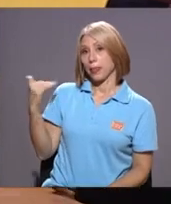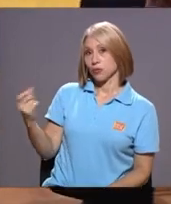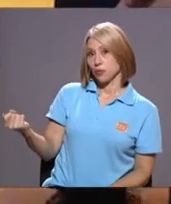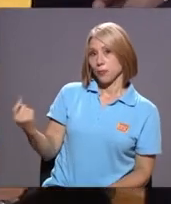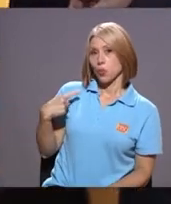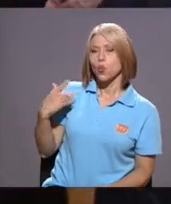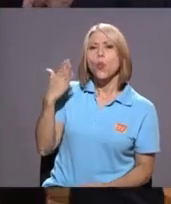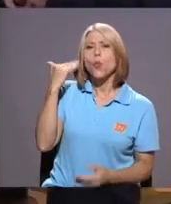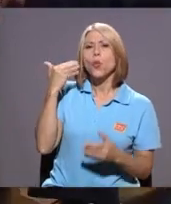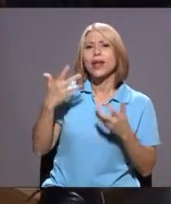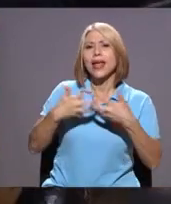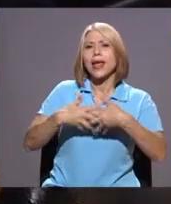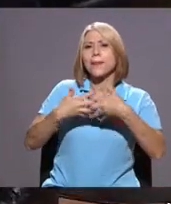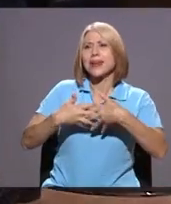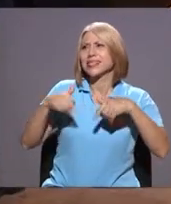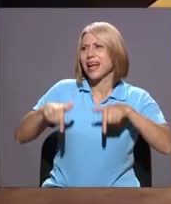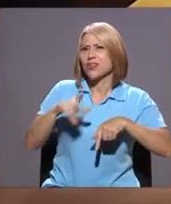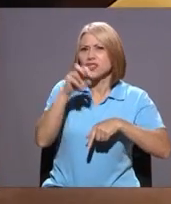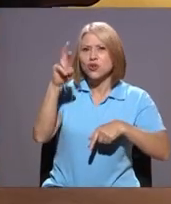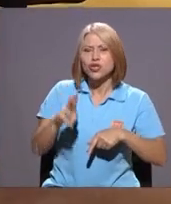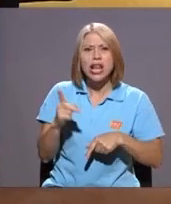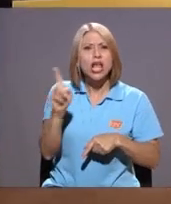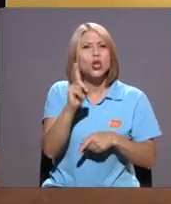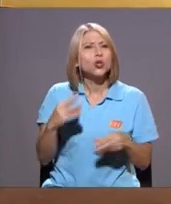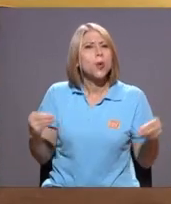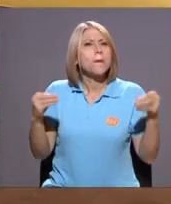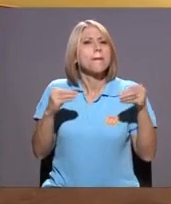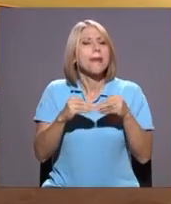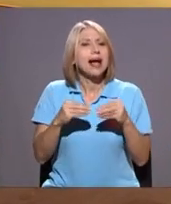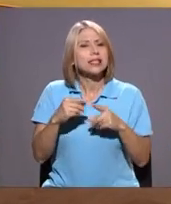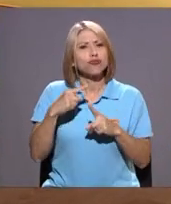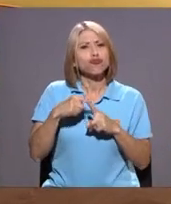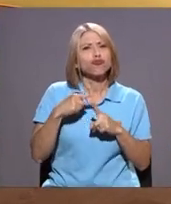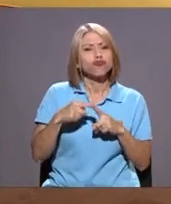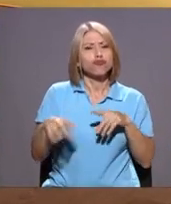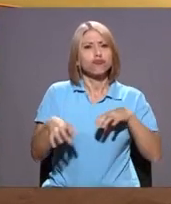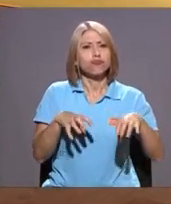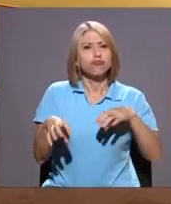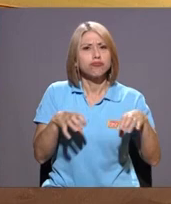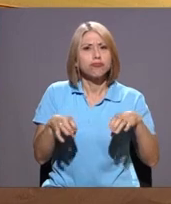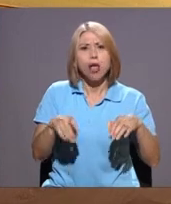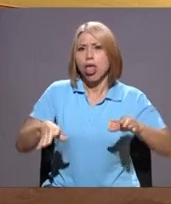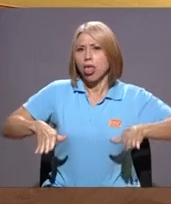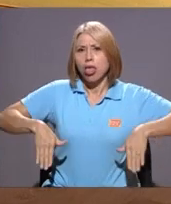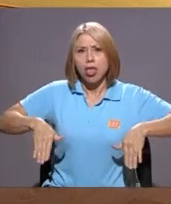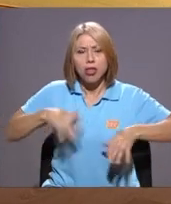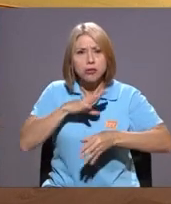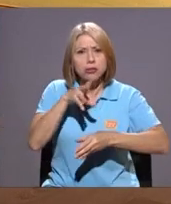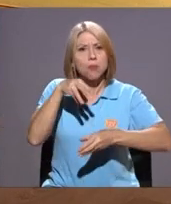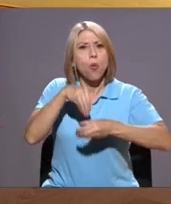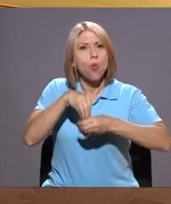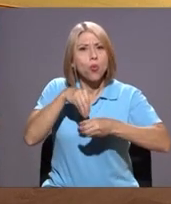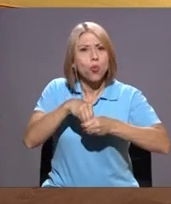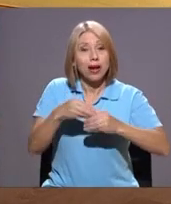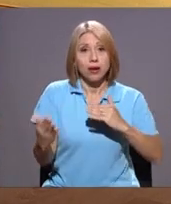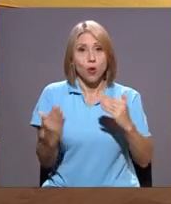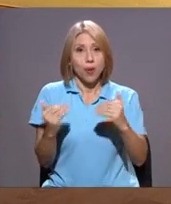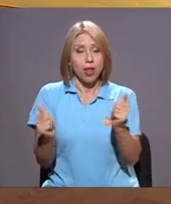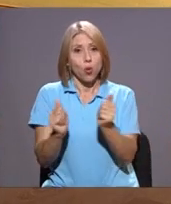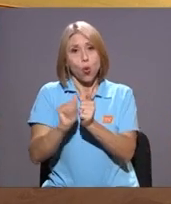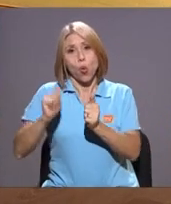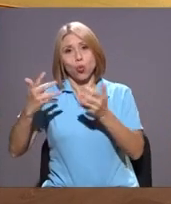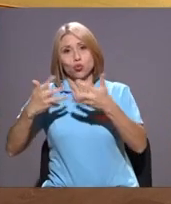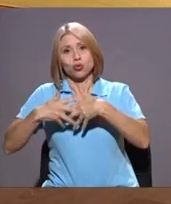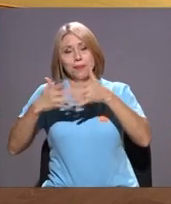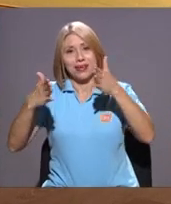qué los empresarios de este país no son más proactivos no se involucran más respecto a otros empresarios de